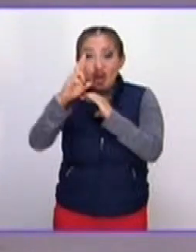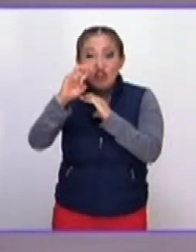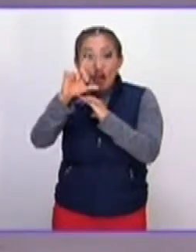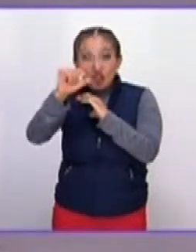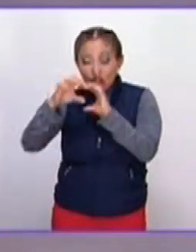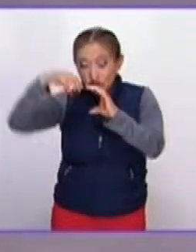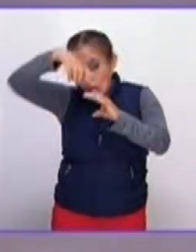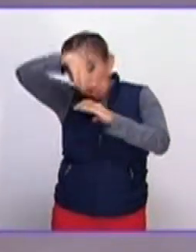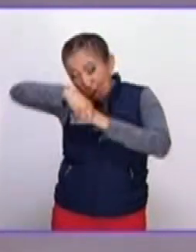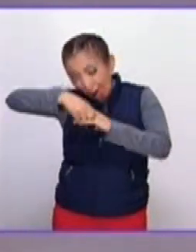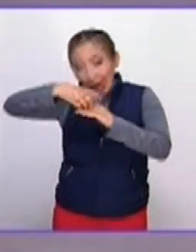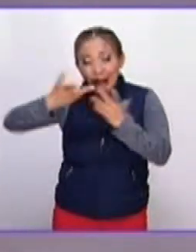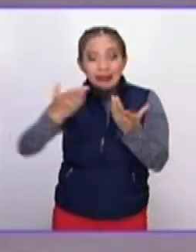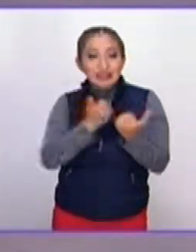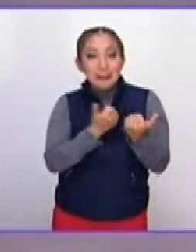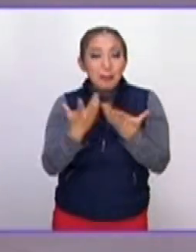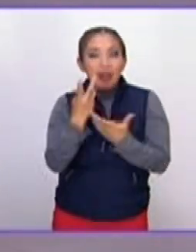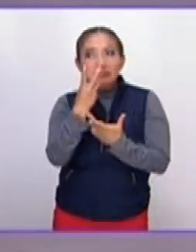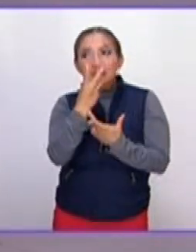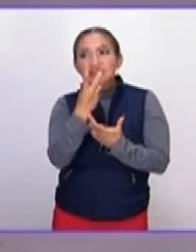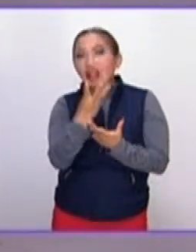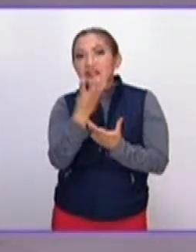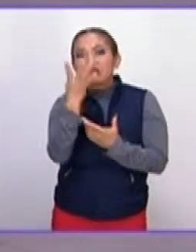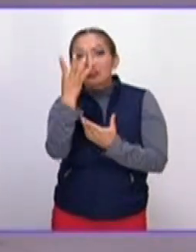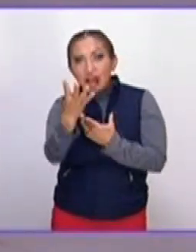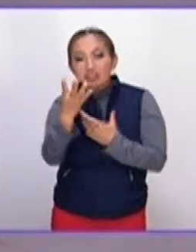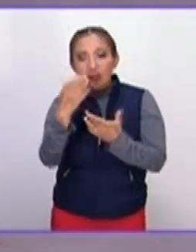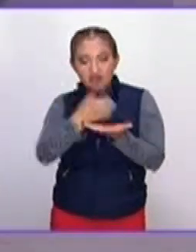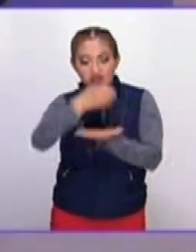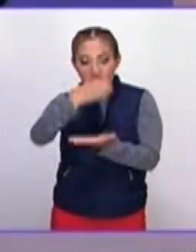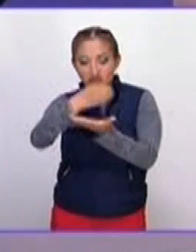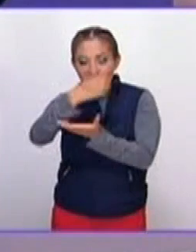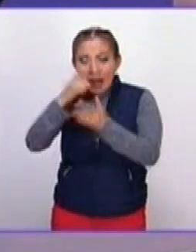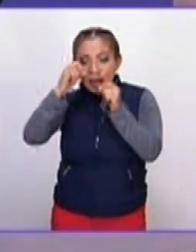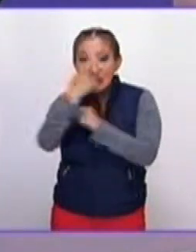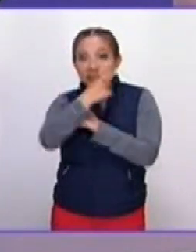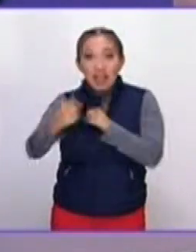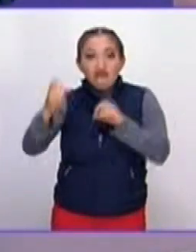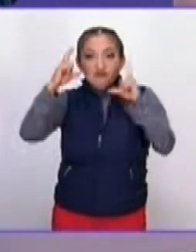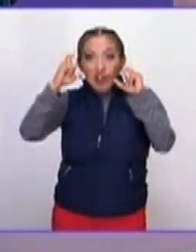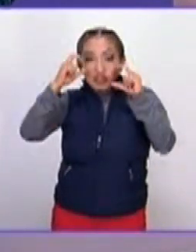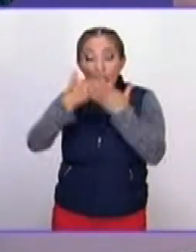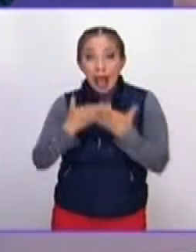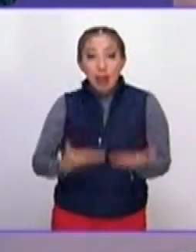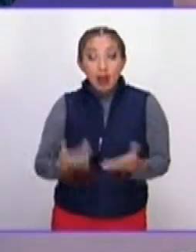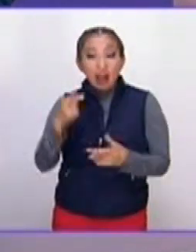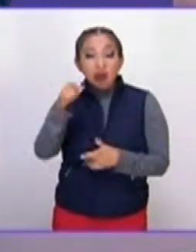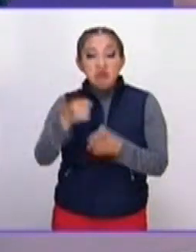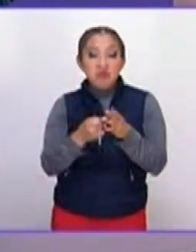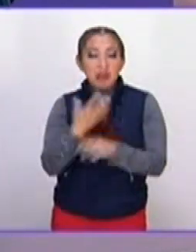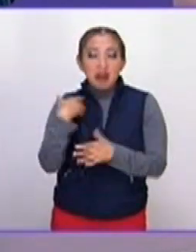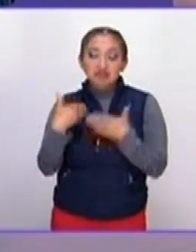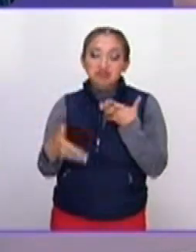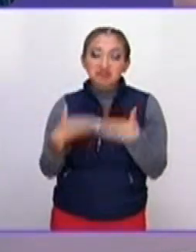de película y si llevábamos 3, 4 latitas de fotografía, pues eran 100 fotos. Hoy en día con los